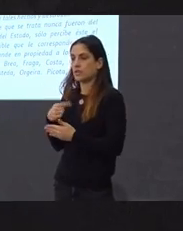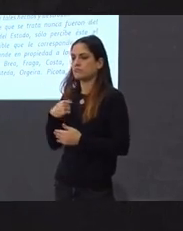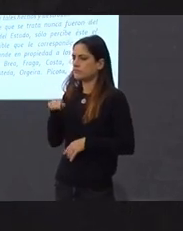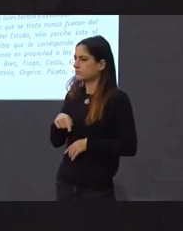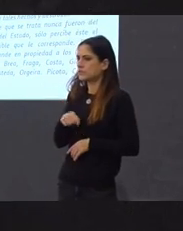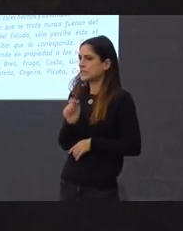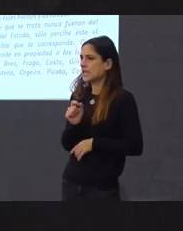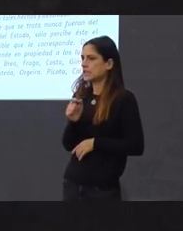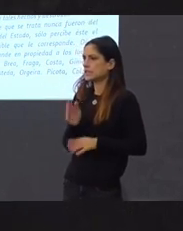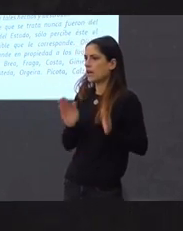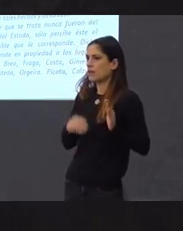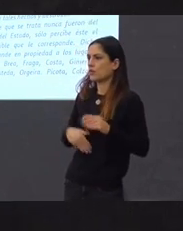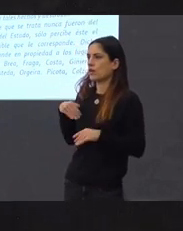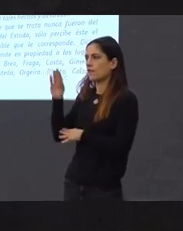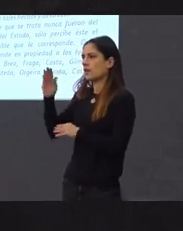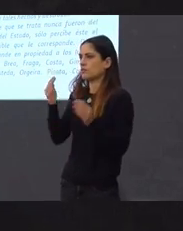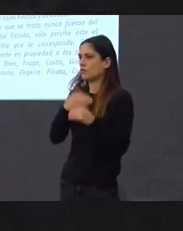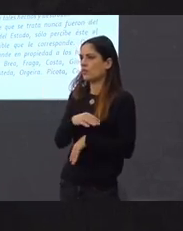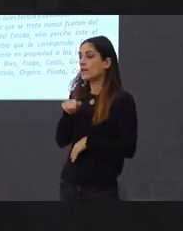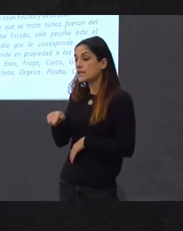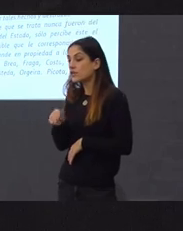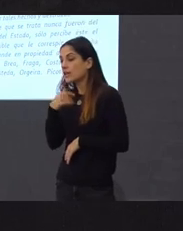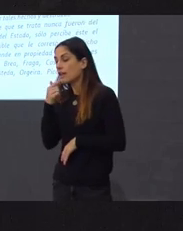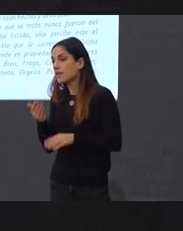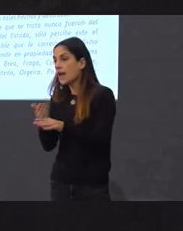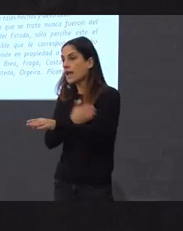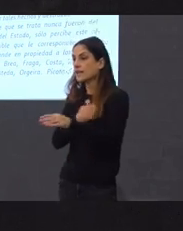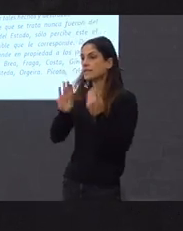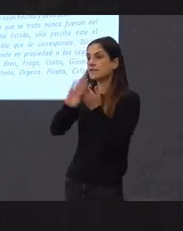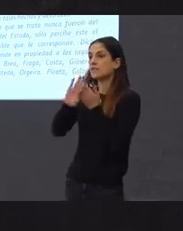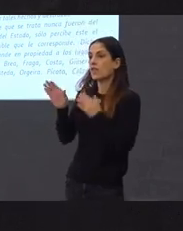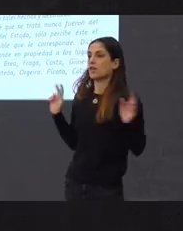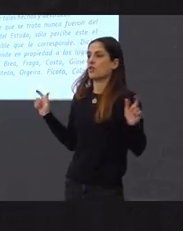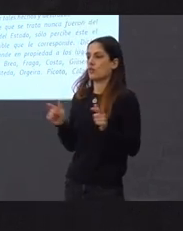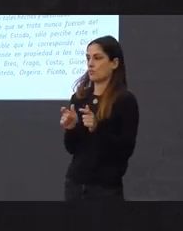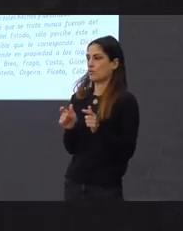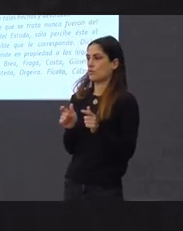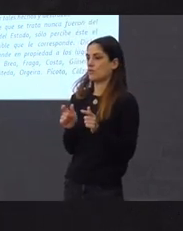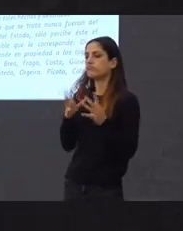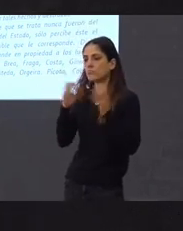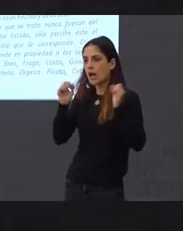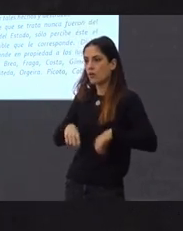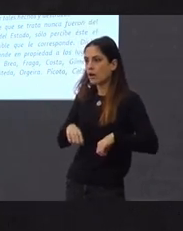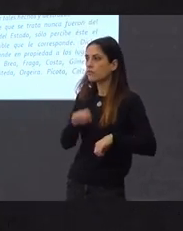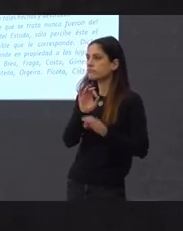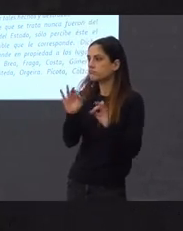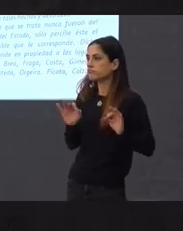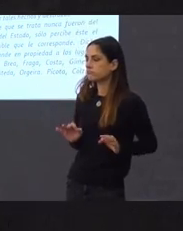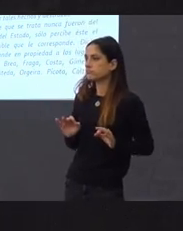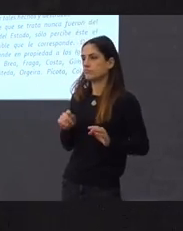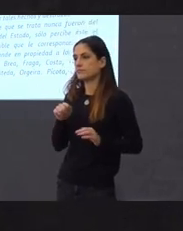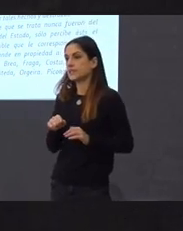Porque isto supón que os veciños reuníronse previamente, tomaron acordos previos, e esas reunións, a liberdade de asociación,